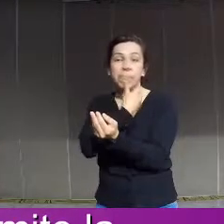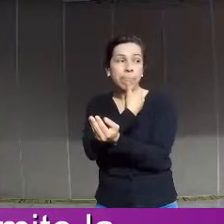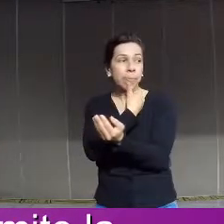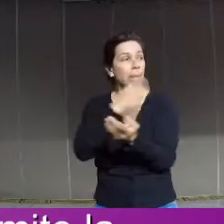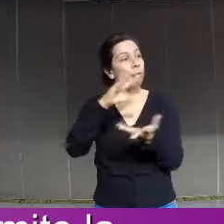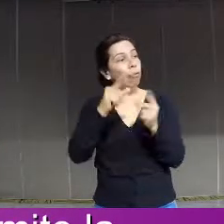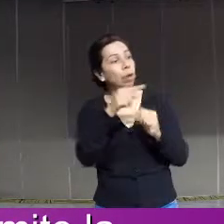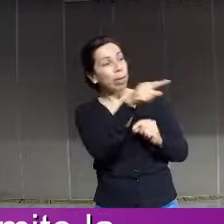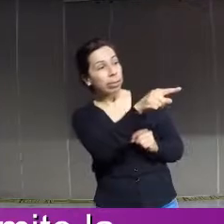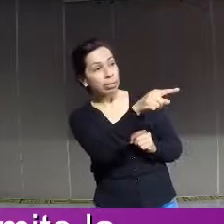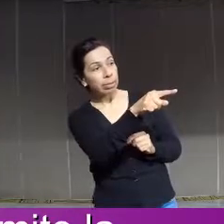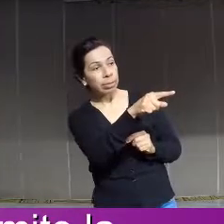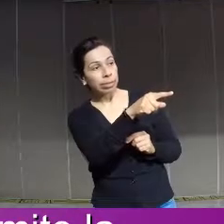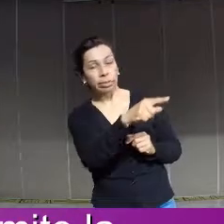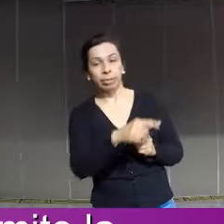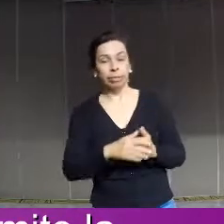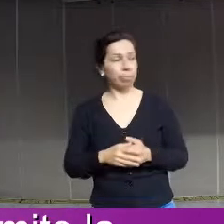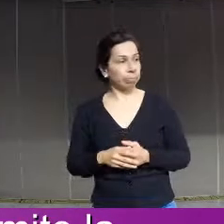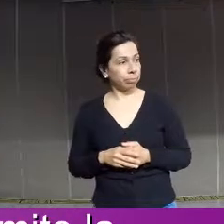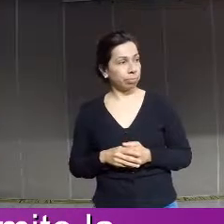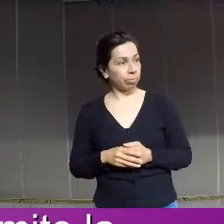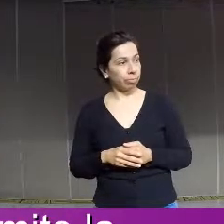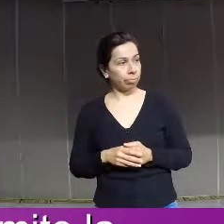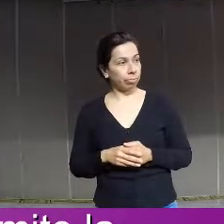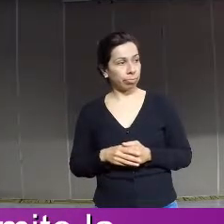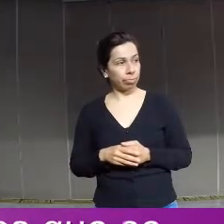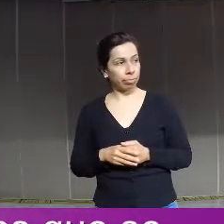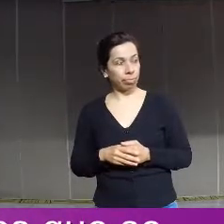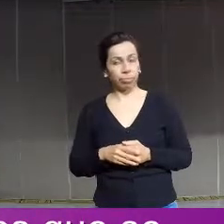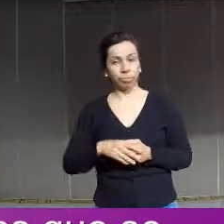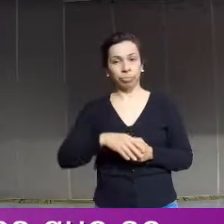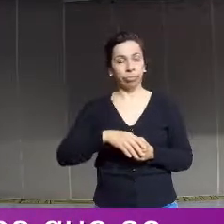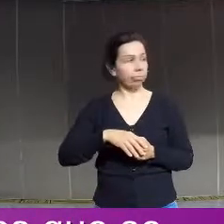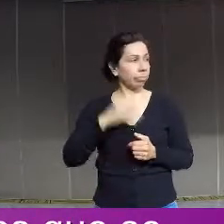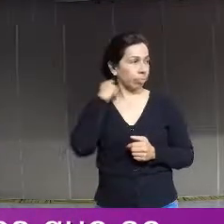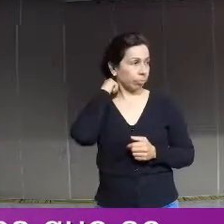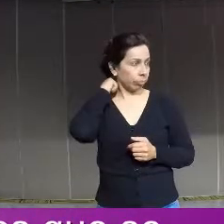así, ¿sí? O la hacíamos así. La lateral para los líquidos era por detrás.